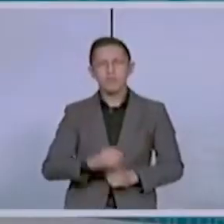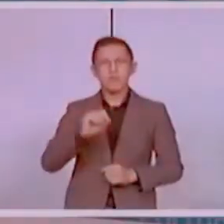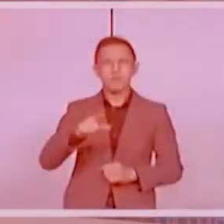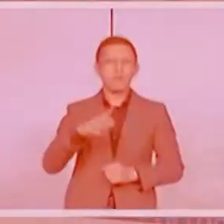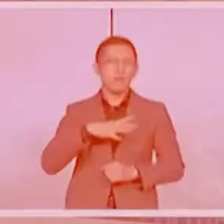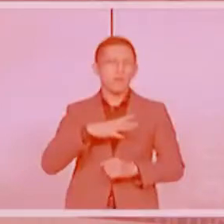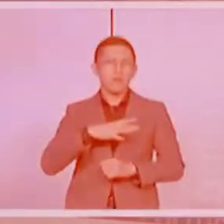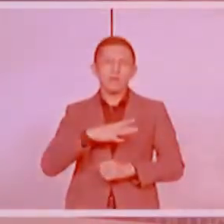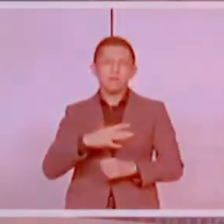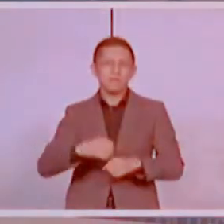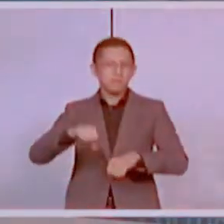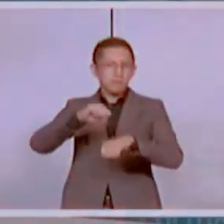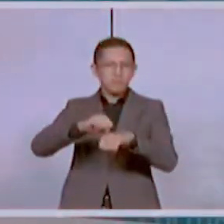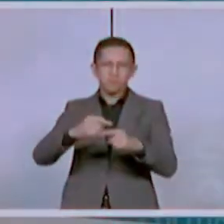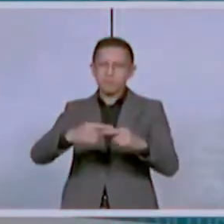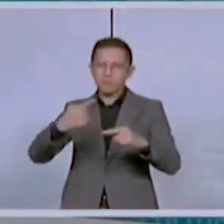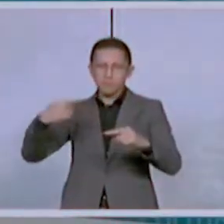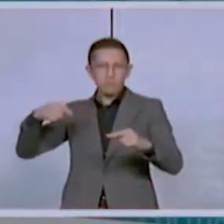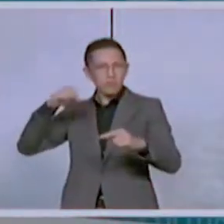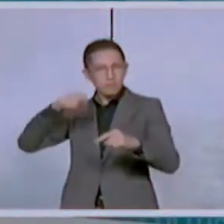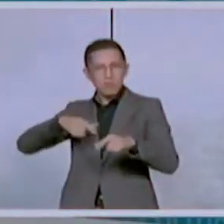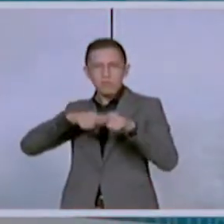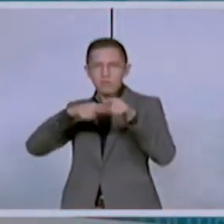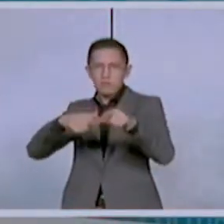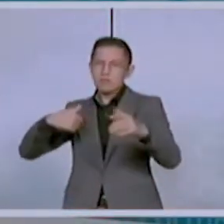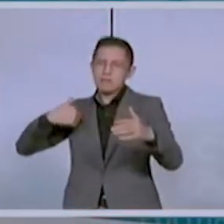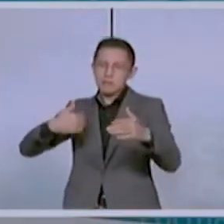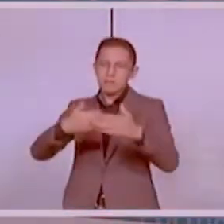como actividad esencial para la reactivación de la economía.